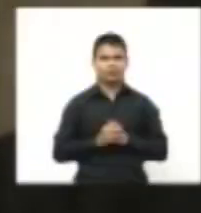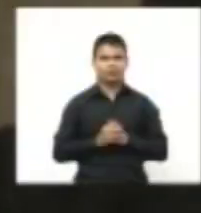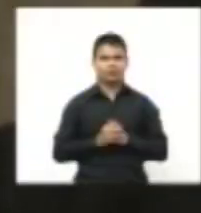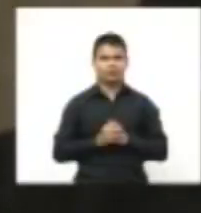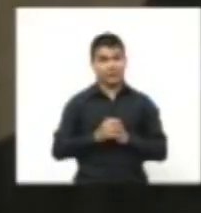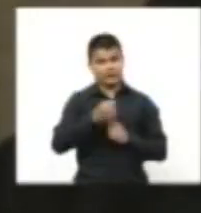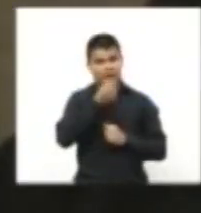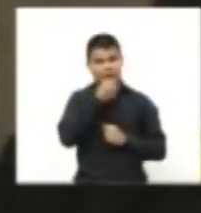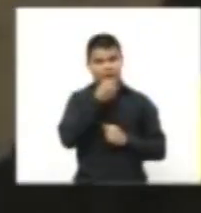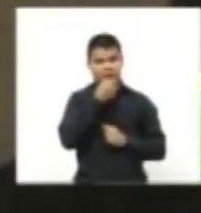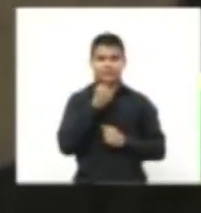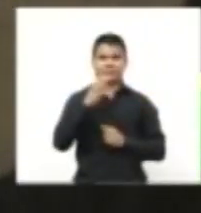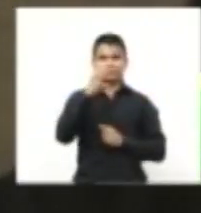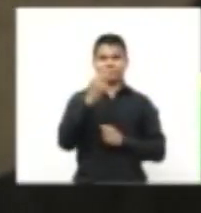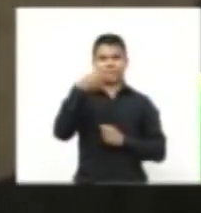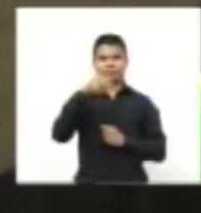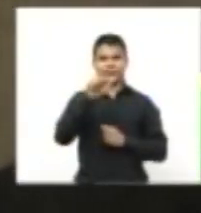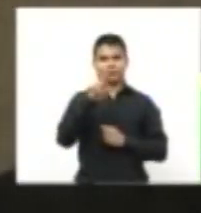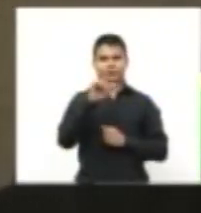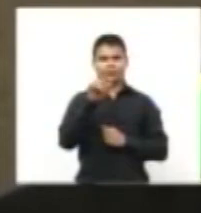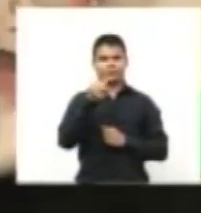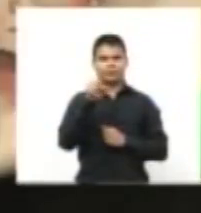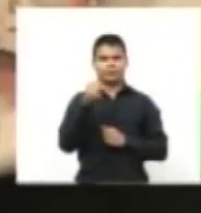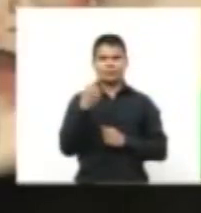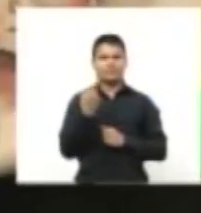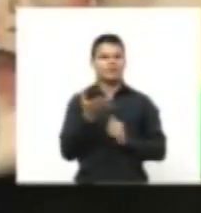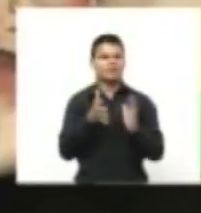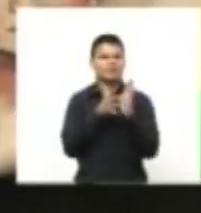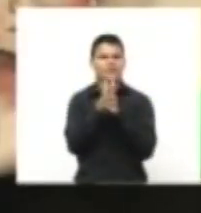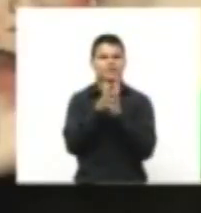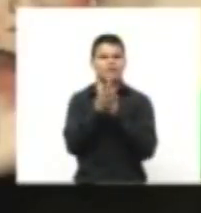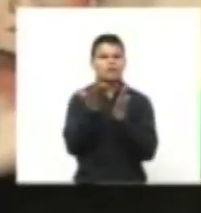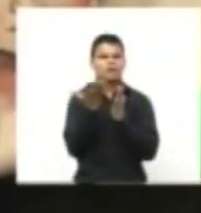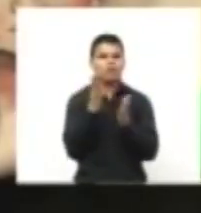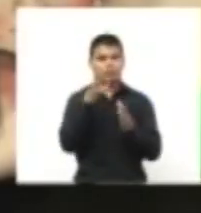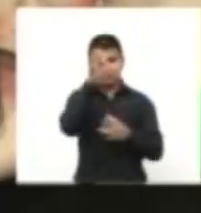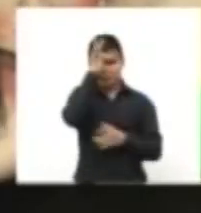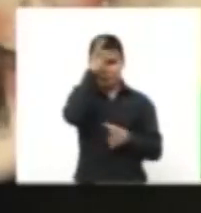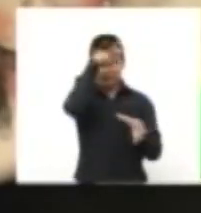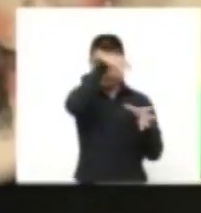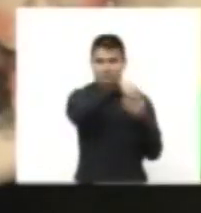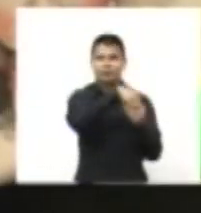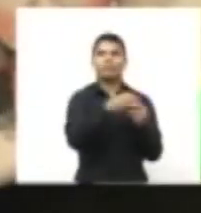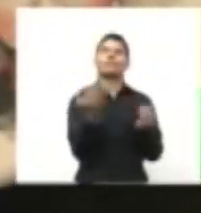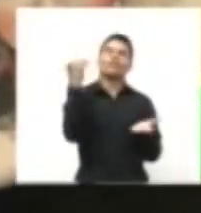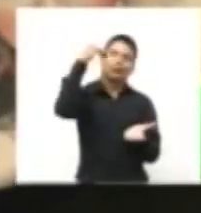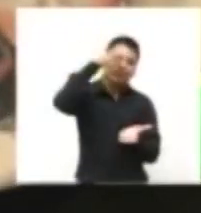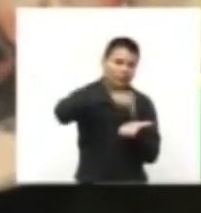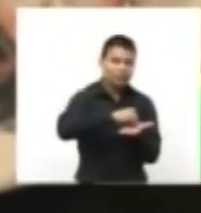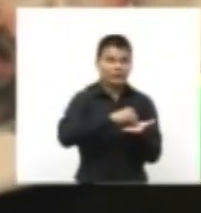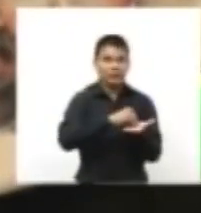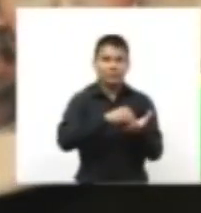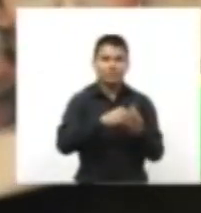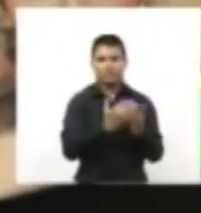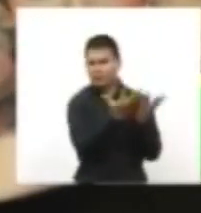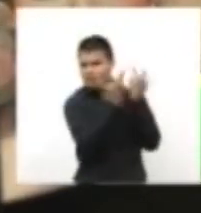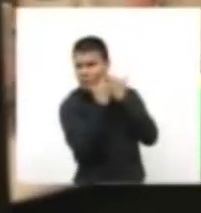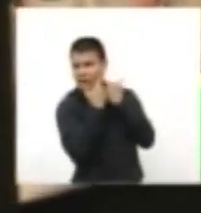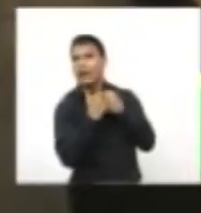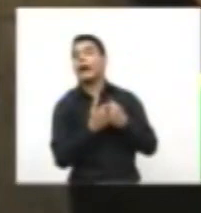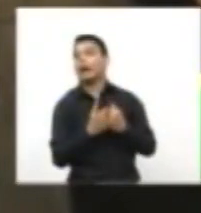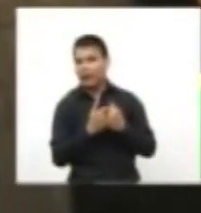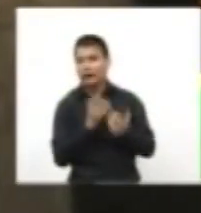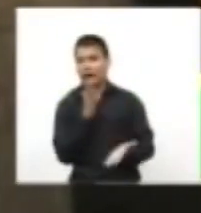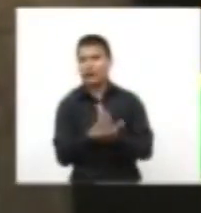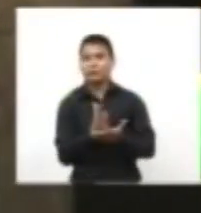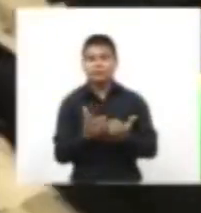El cantante Charis García está nuevamente internado en el Instituto Argentino de Diagnóstico, según fuentes pudieron confirmar. Hace apenas unos días el